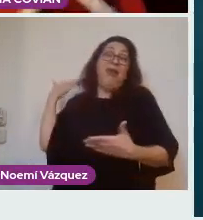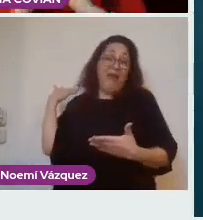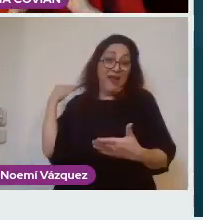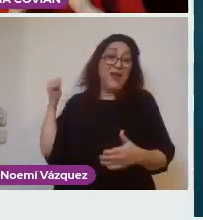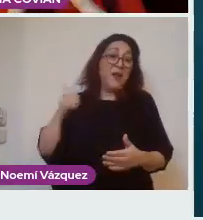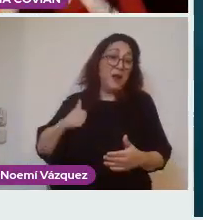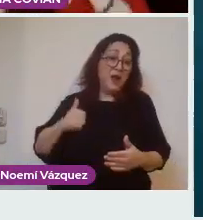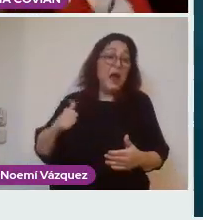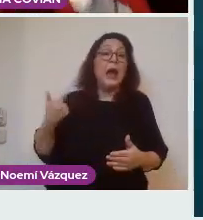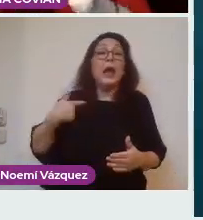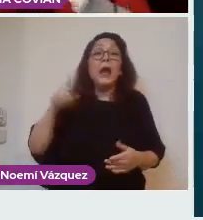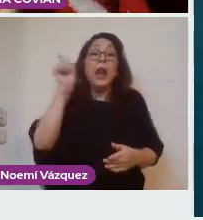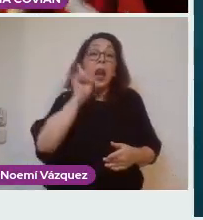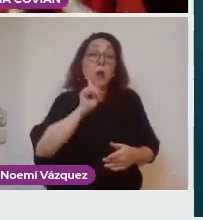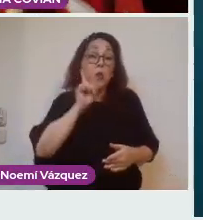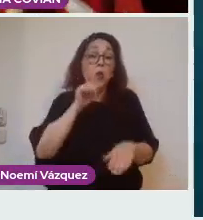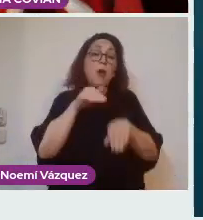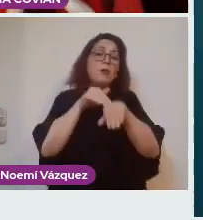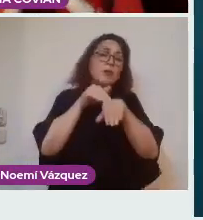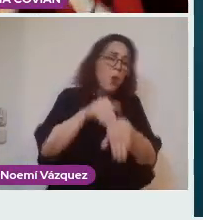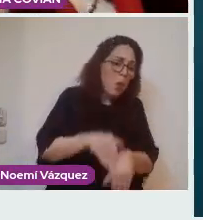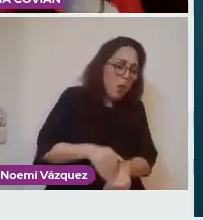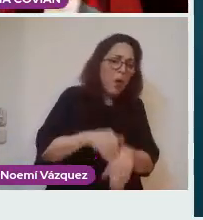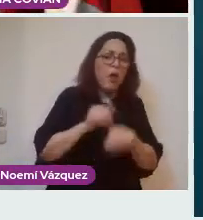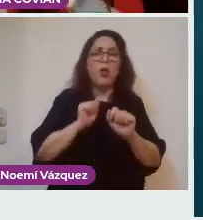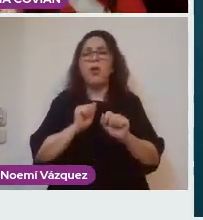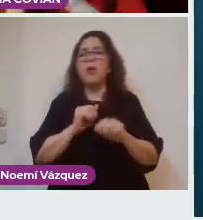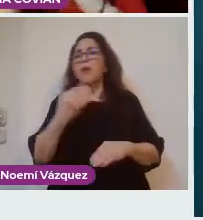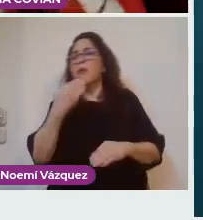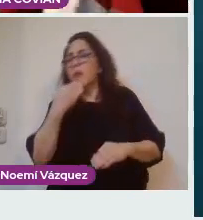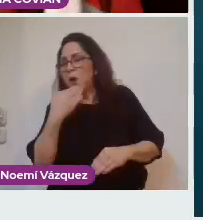van alimentando esta rueda.